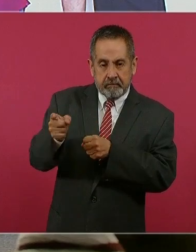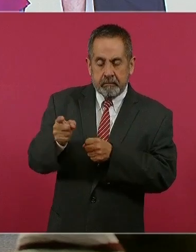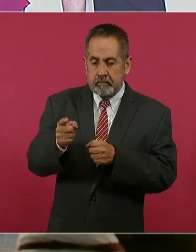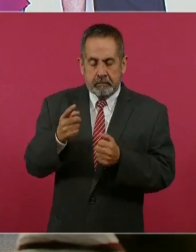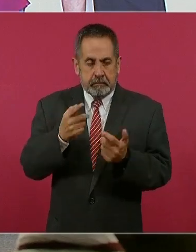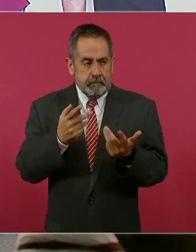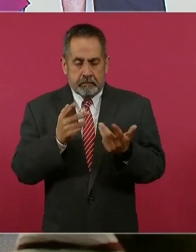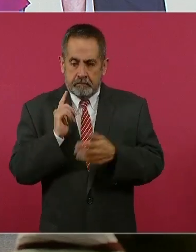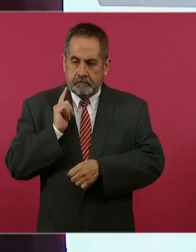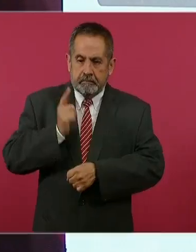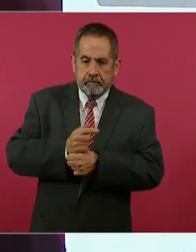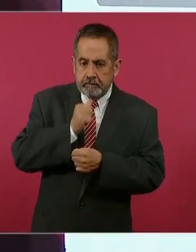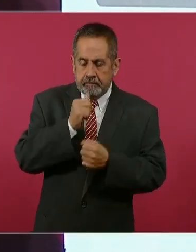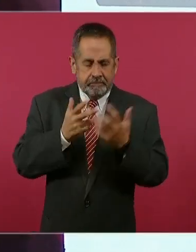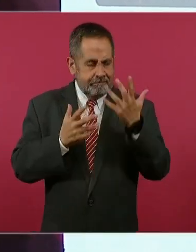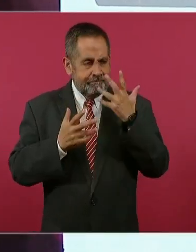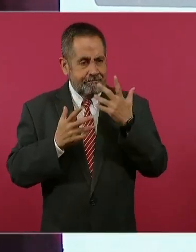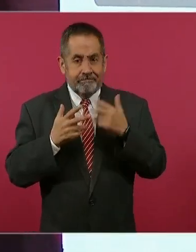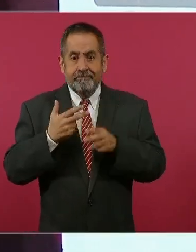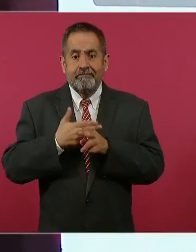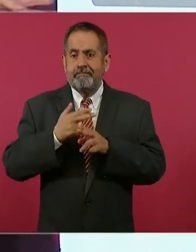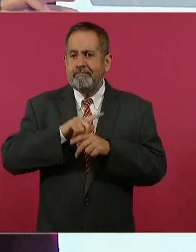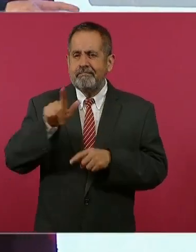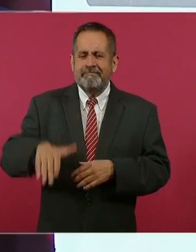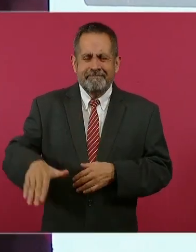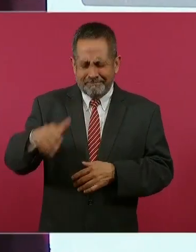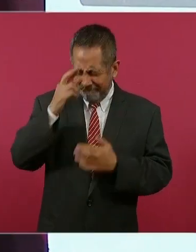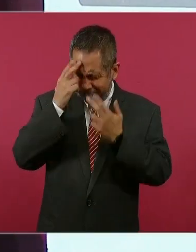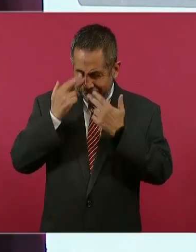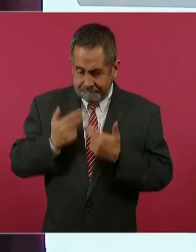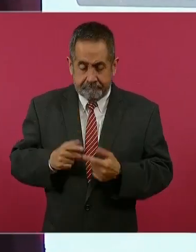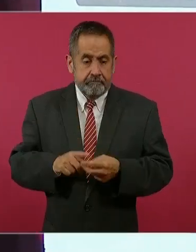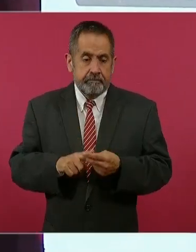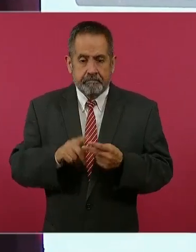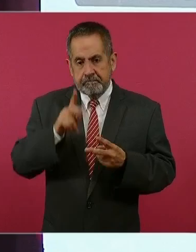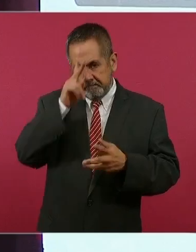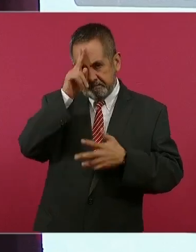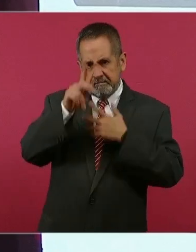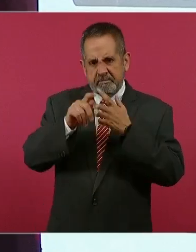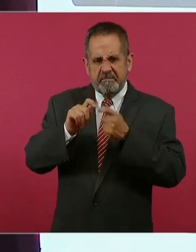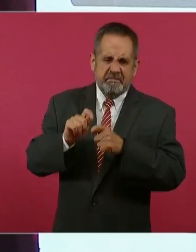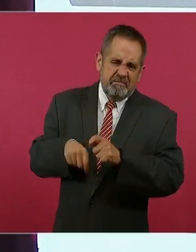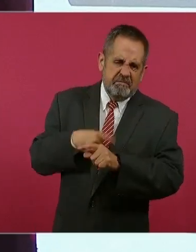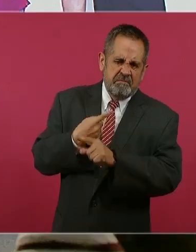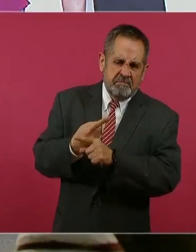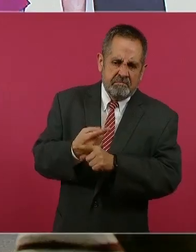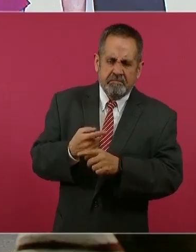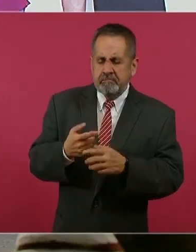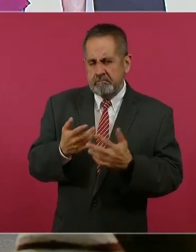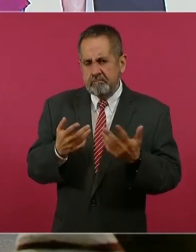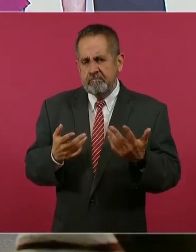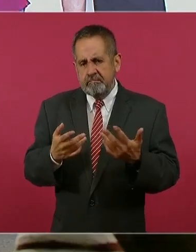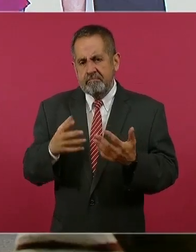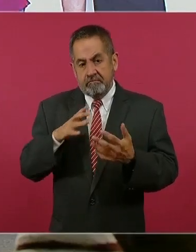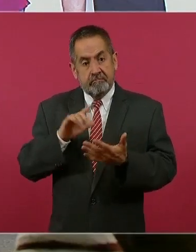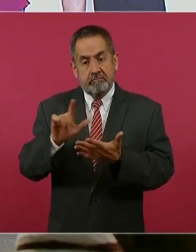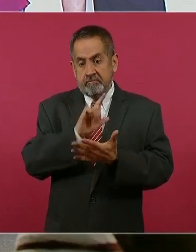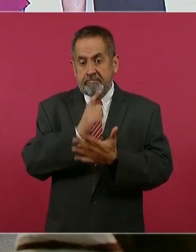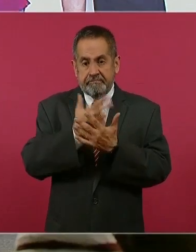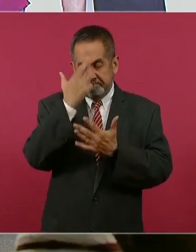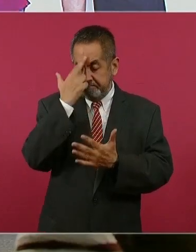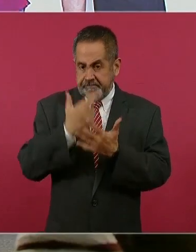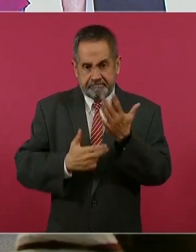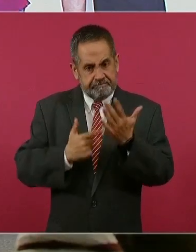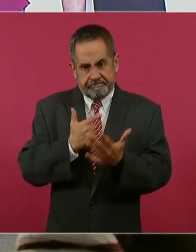huellas inmediatas hasta que ha hecho estragos muy grandes, violencia sexual, que obviamente se relaciona con otros delitos de